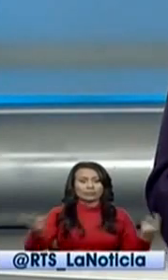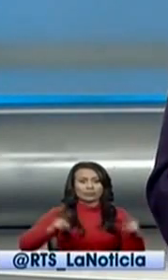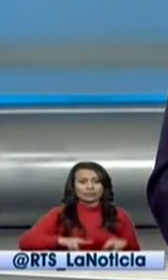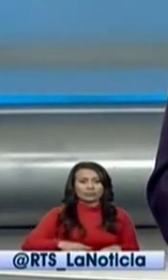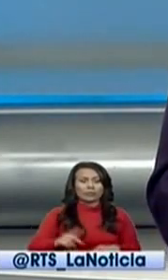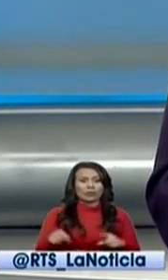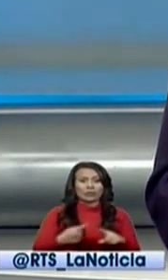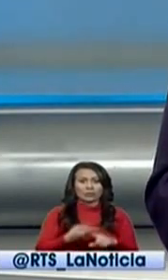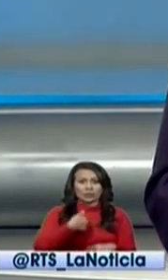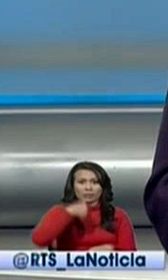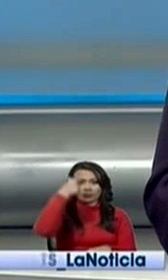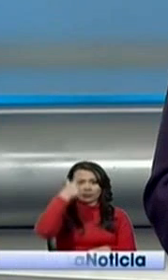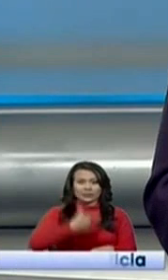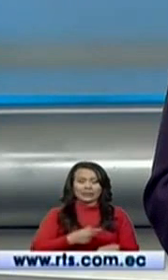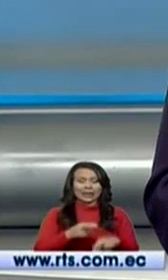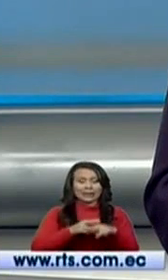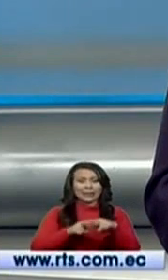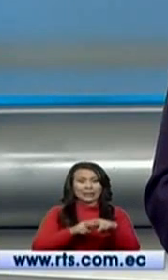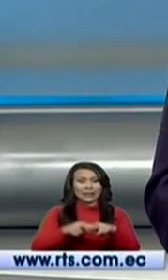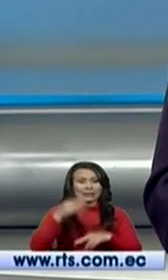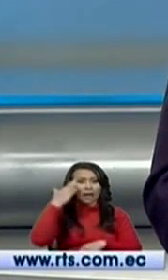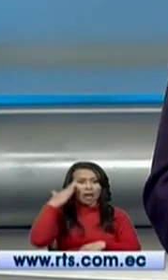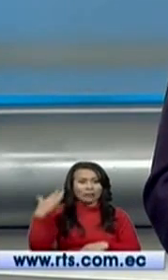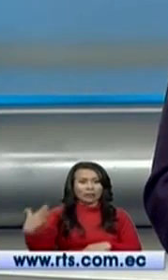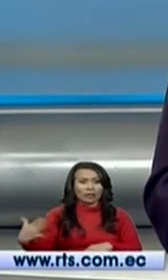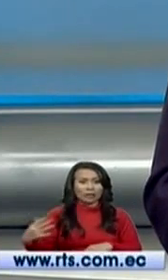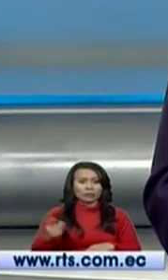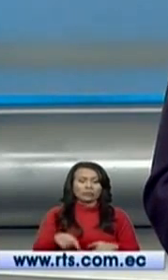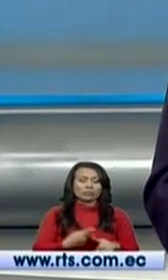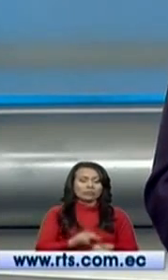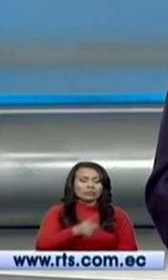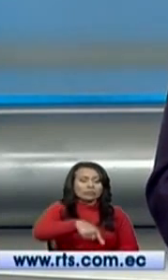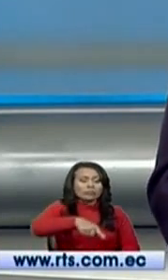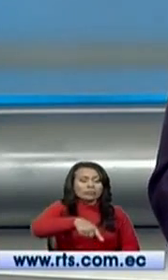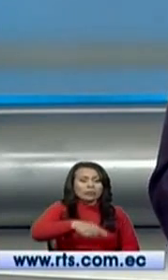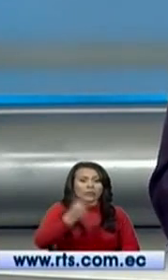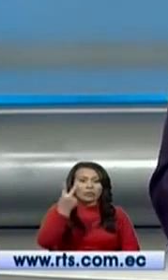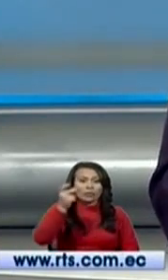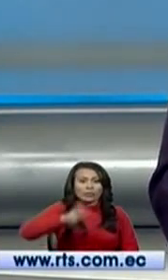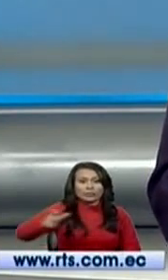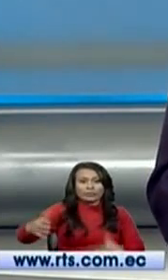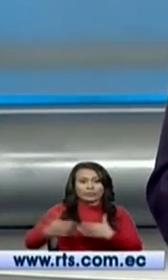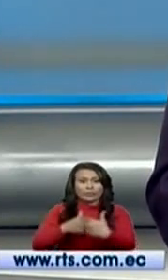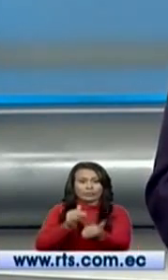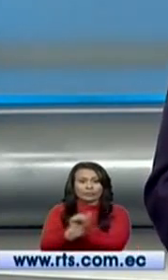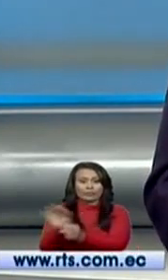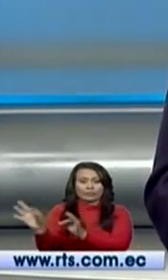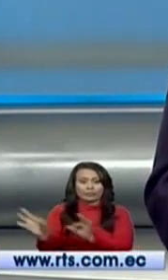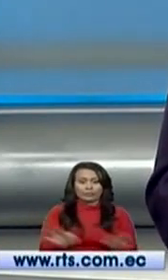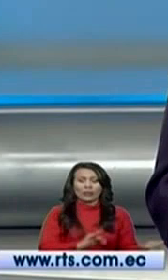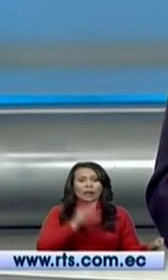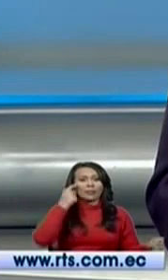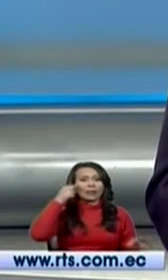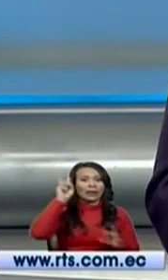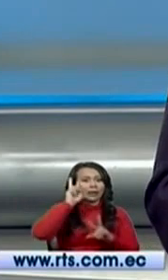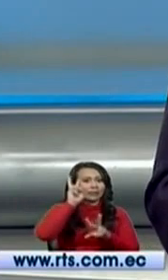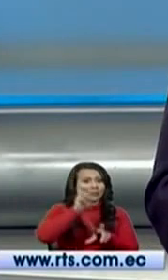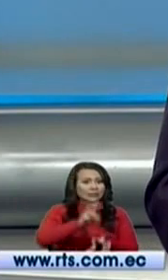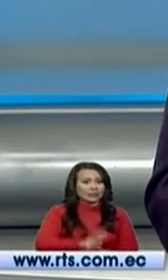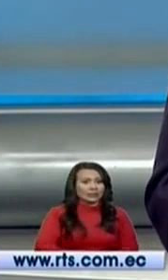la funcionaria tomó un taxi amarillo, mientras que al momento existen dos personas detenidas para investigaciones.